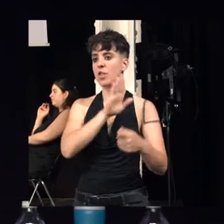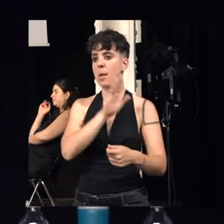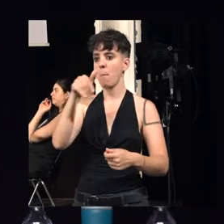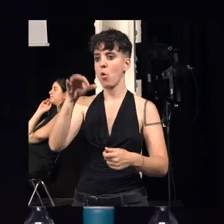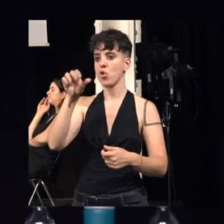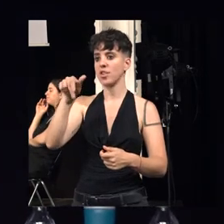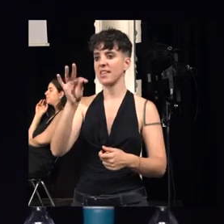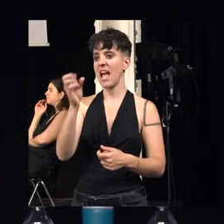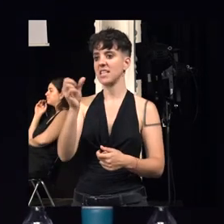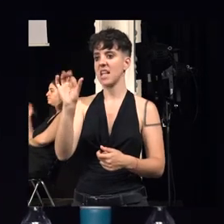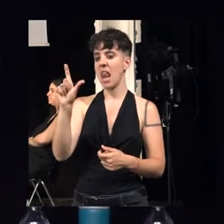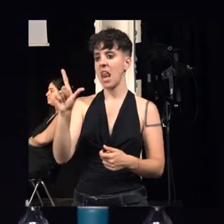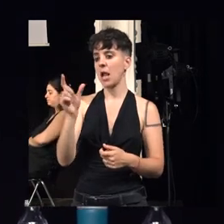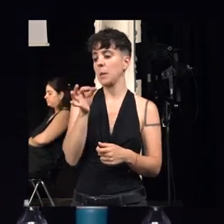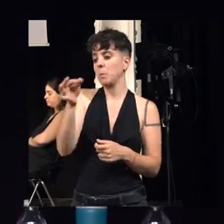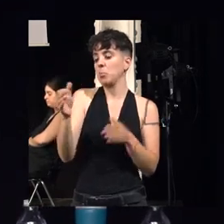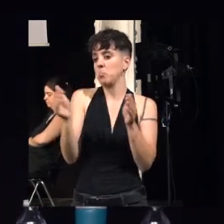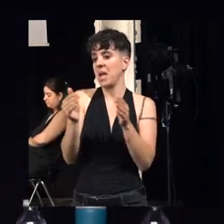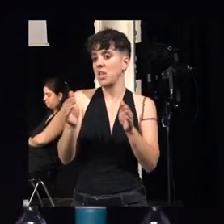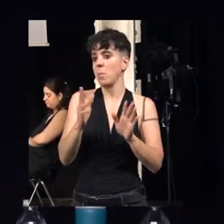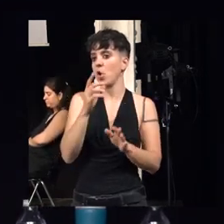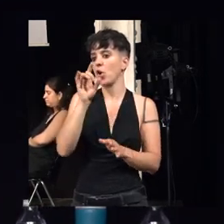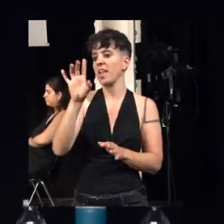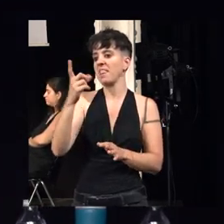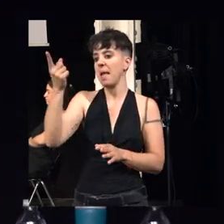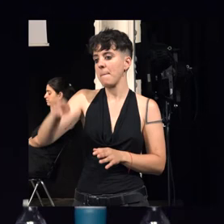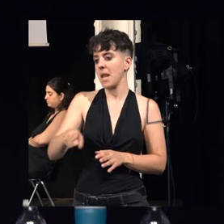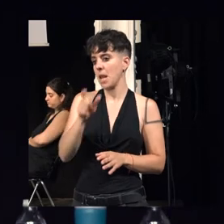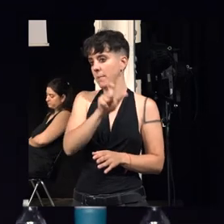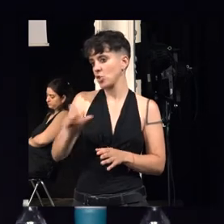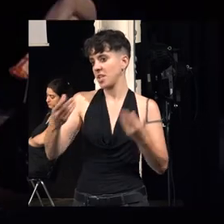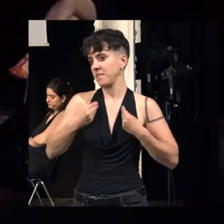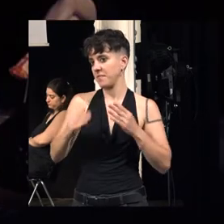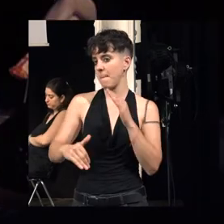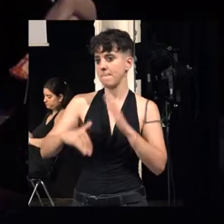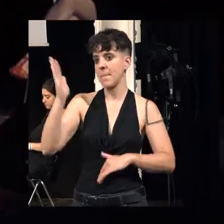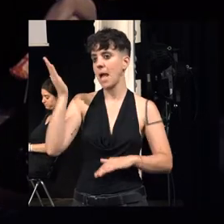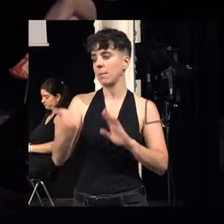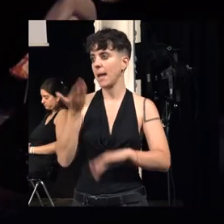pueblo que digo pequeño, pero tiene más de 15.000 habitantes.